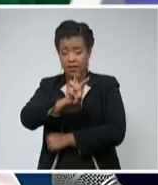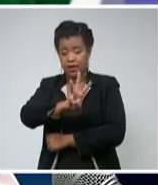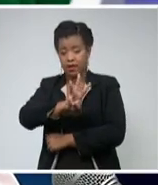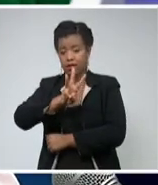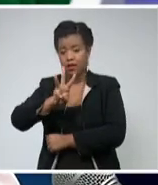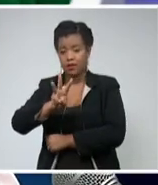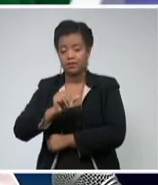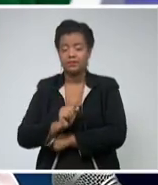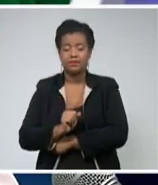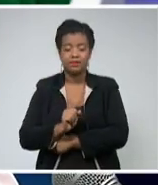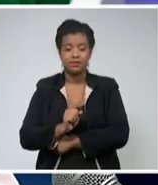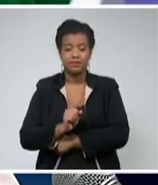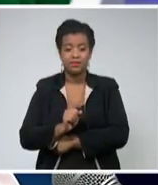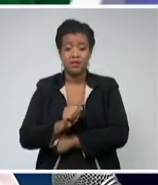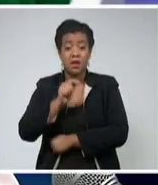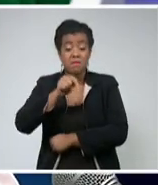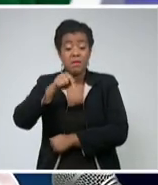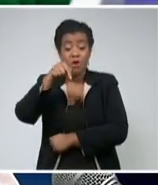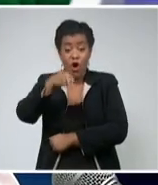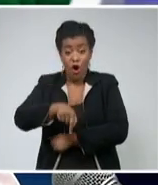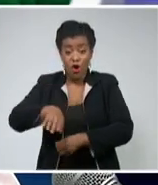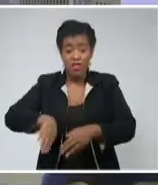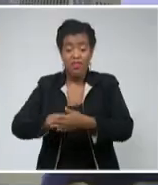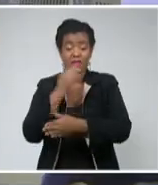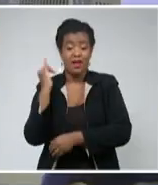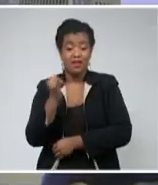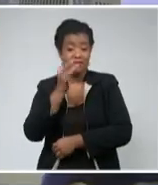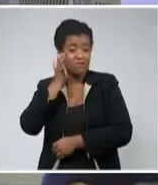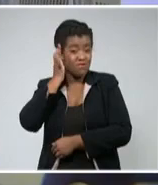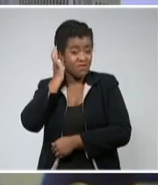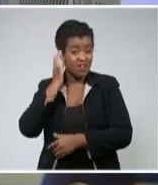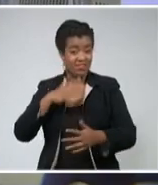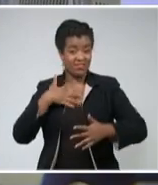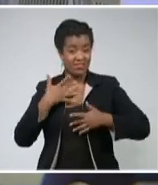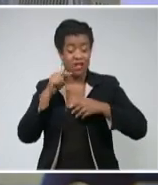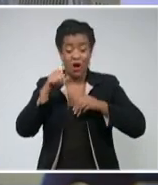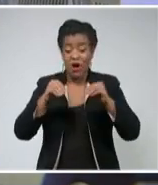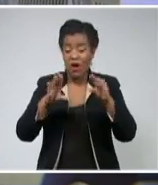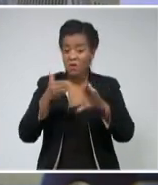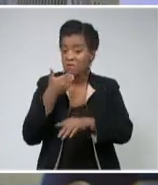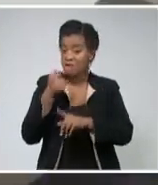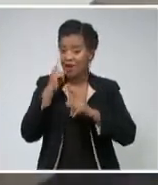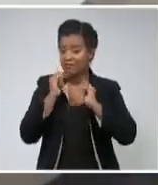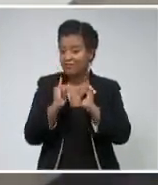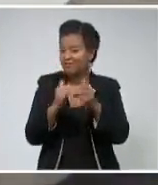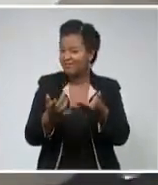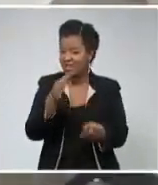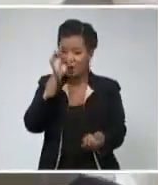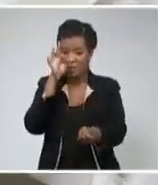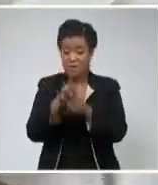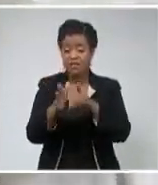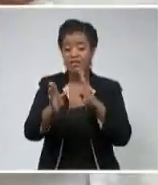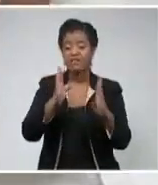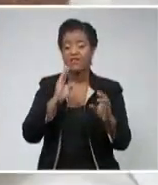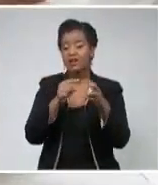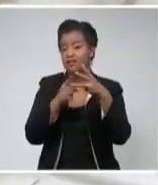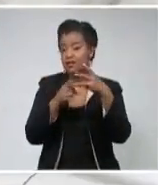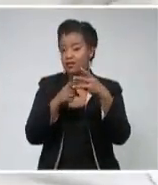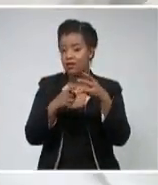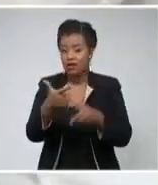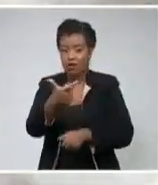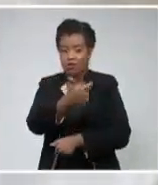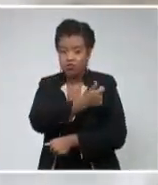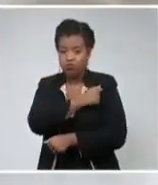esta jornada donde celebramos el Día Internacional de la Mujer, amanecimos con la buena noticia del comienzo de la fase 3 de Soberana